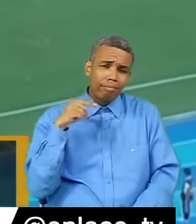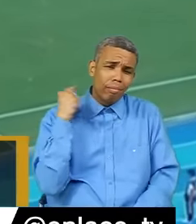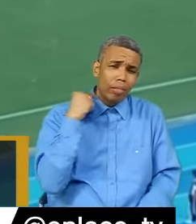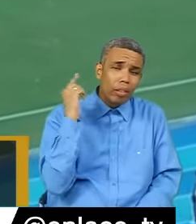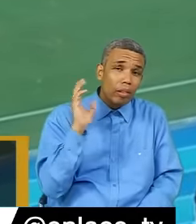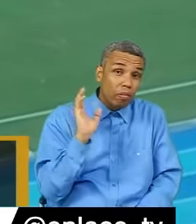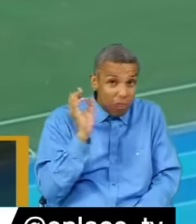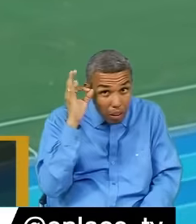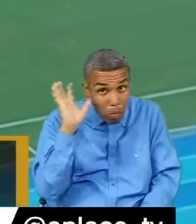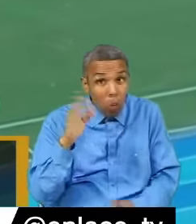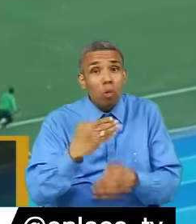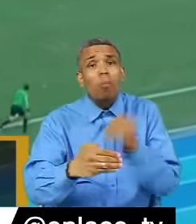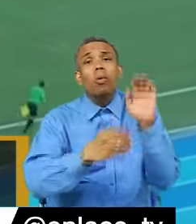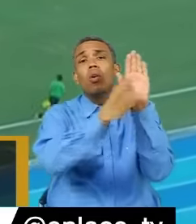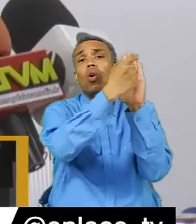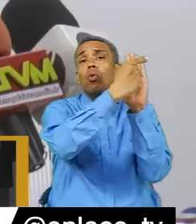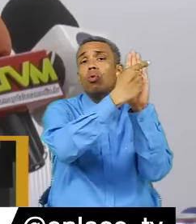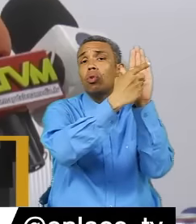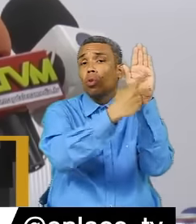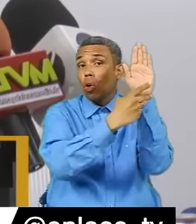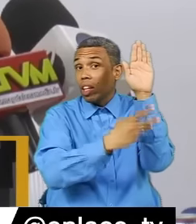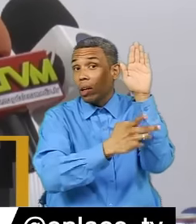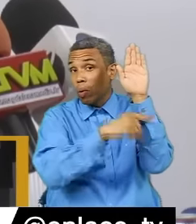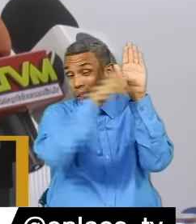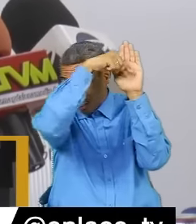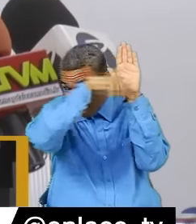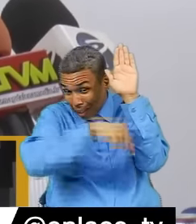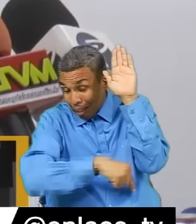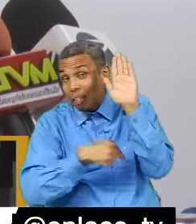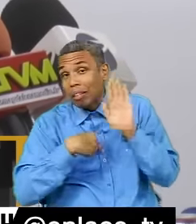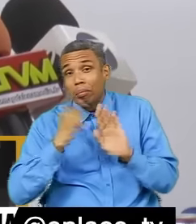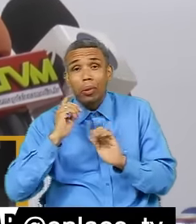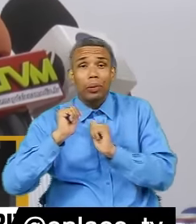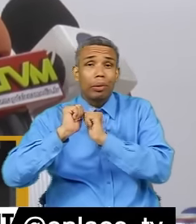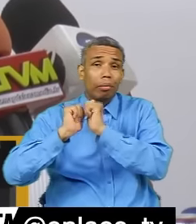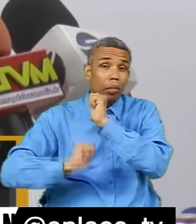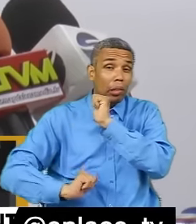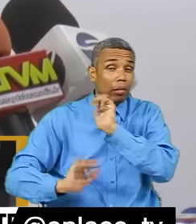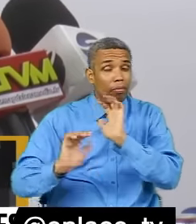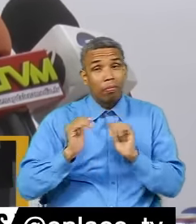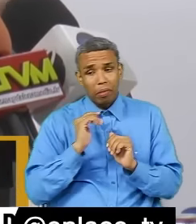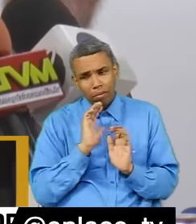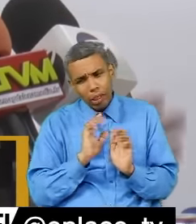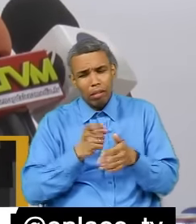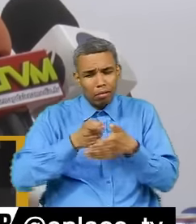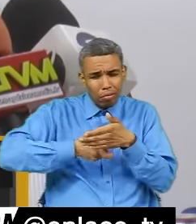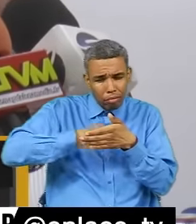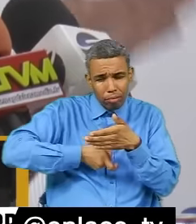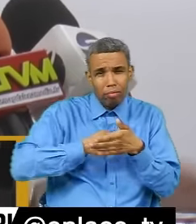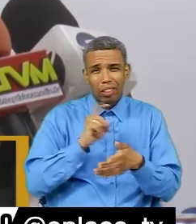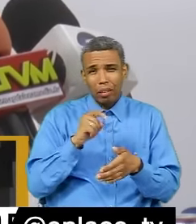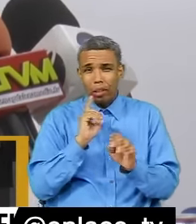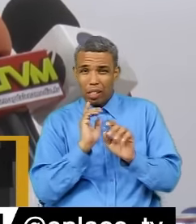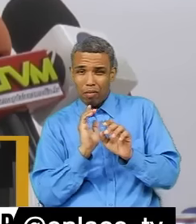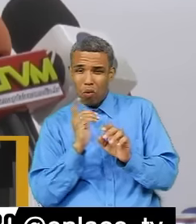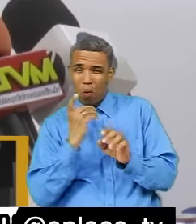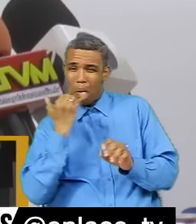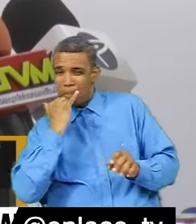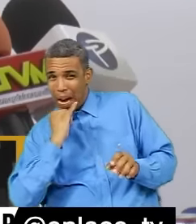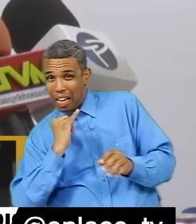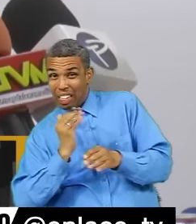en la tabla de posiciones. Sectualizamos más. ¿Qué hacernos? Siempre igual hay que corregir, hay que trabajar, hay que ver los videos, hay que mostrarles,